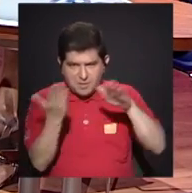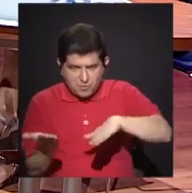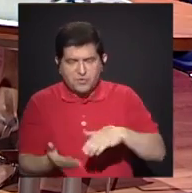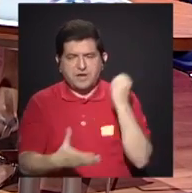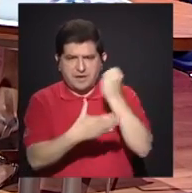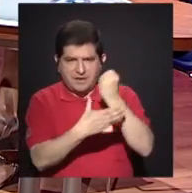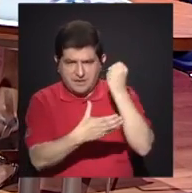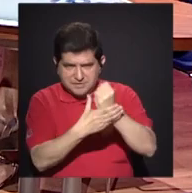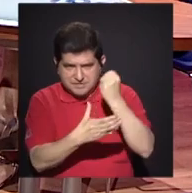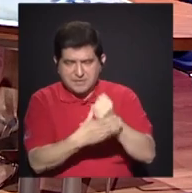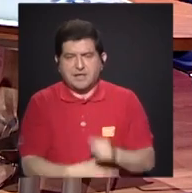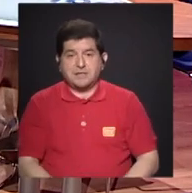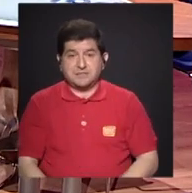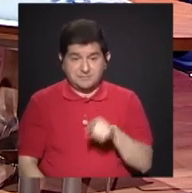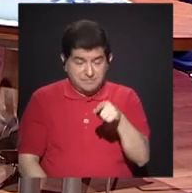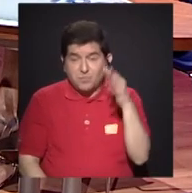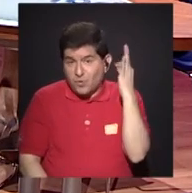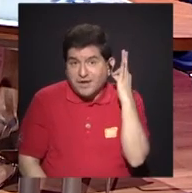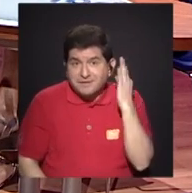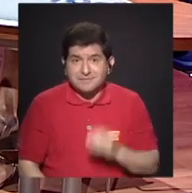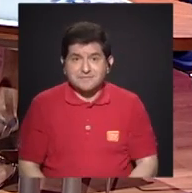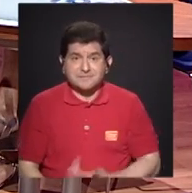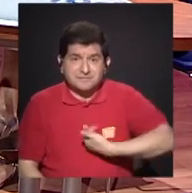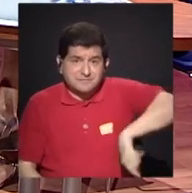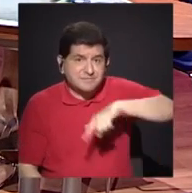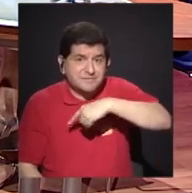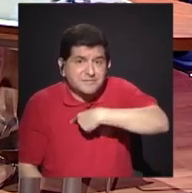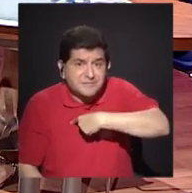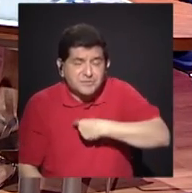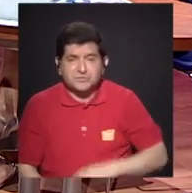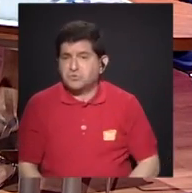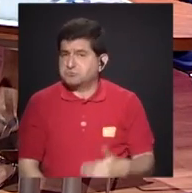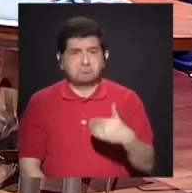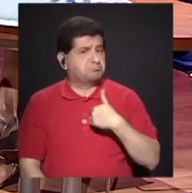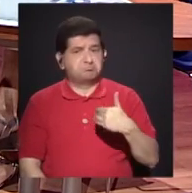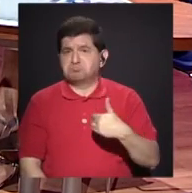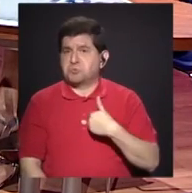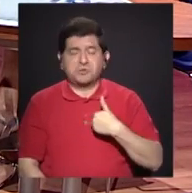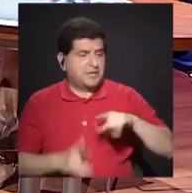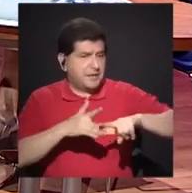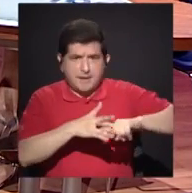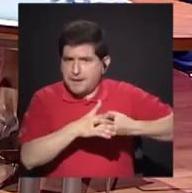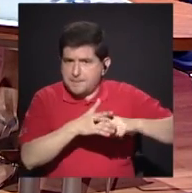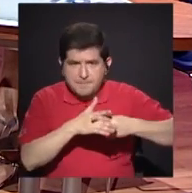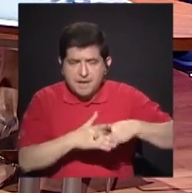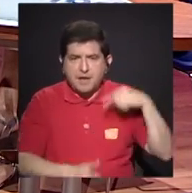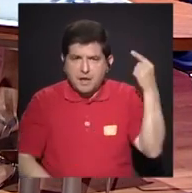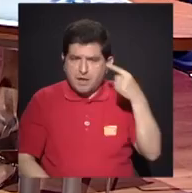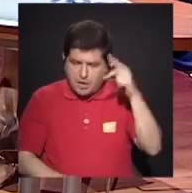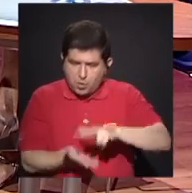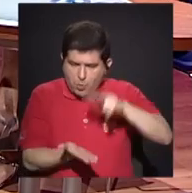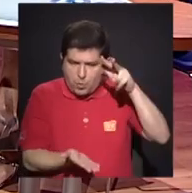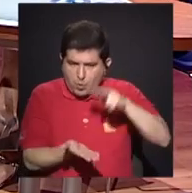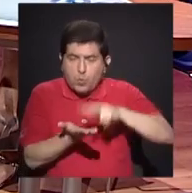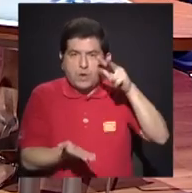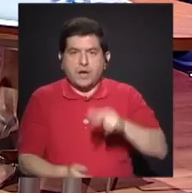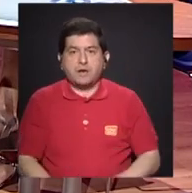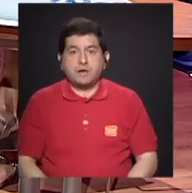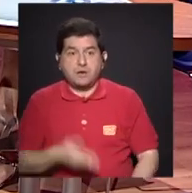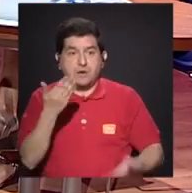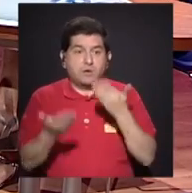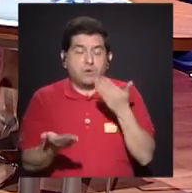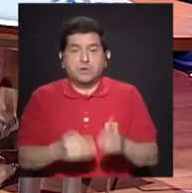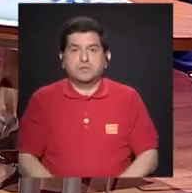un femicidio. Probablemente si nosotras y nosotros no tuviéramos todos estos mecanismos que el Estado ha ratificado, estaríamos a